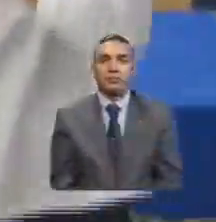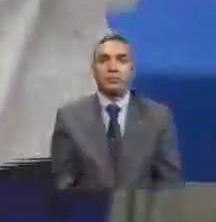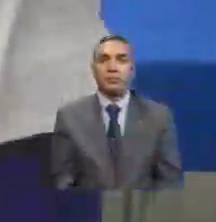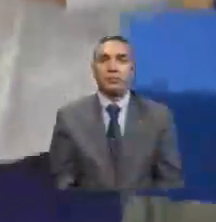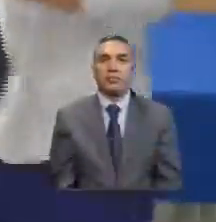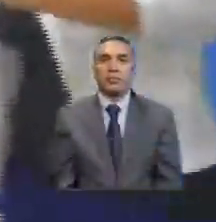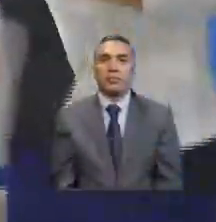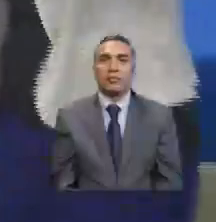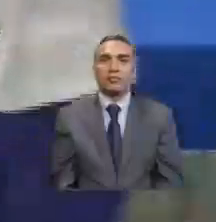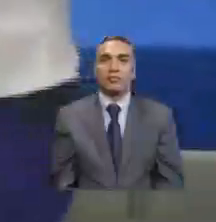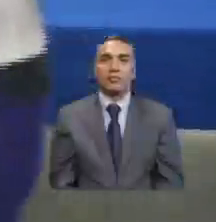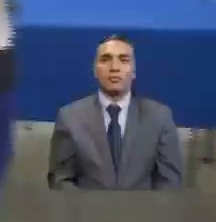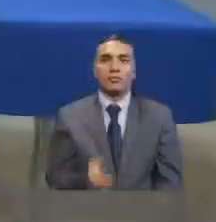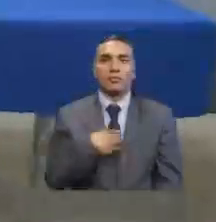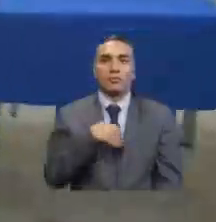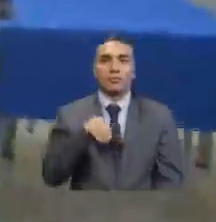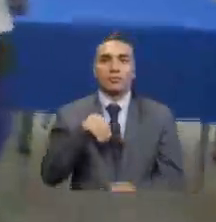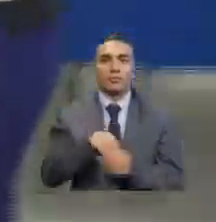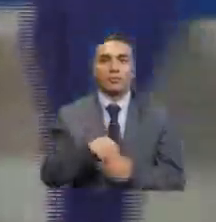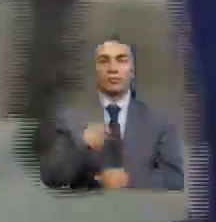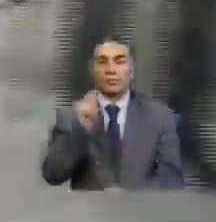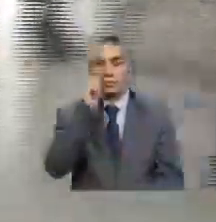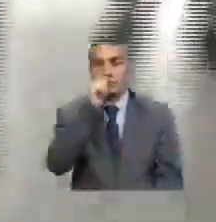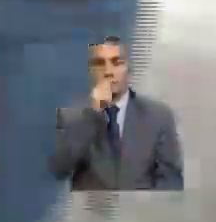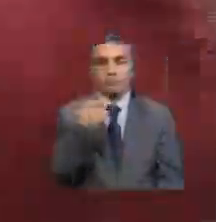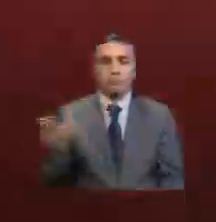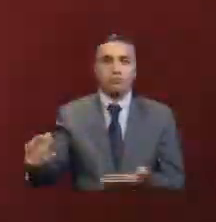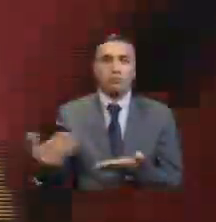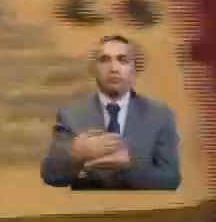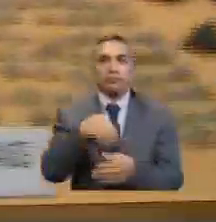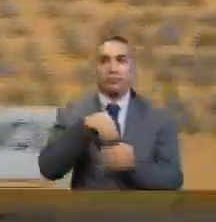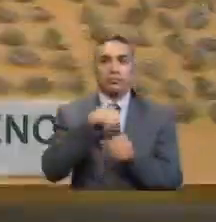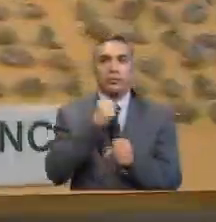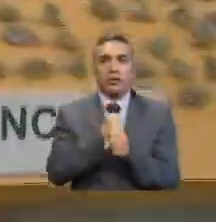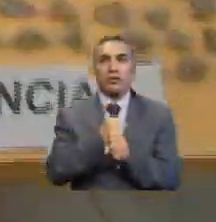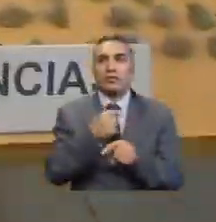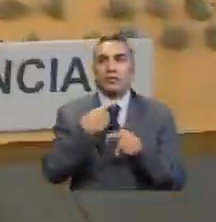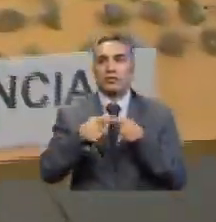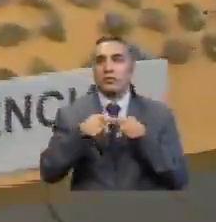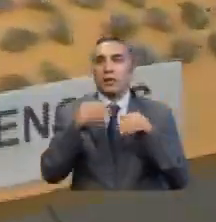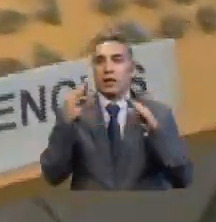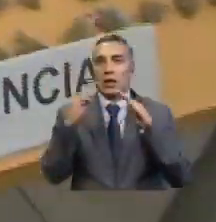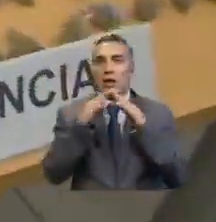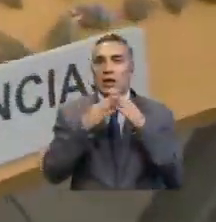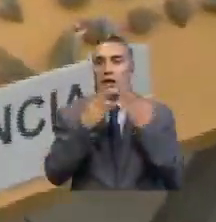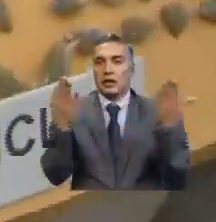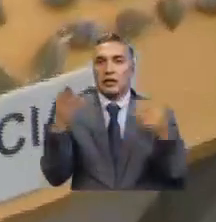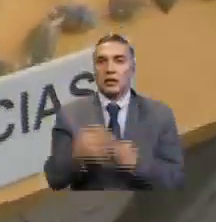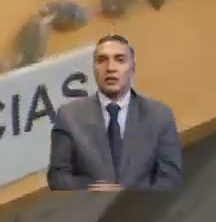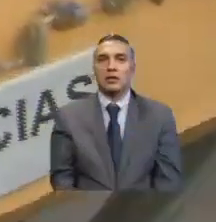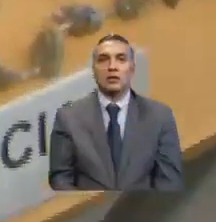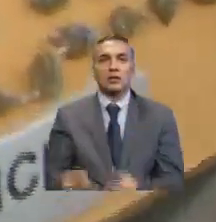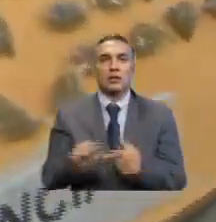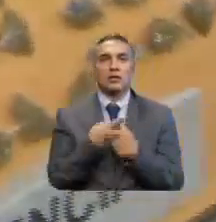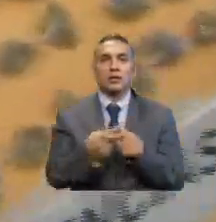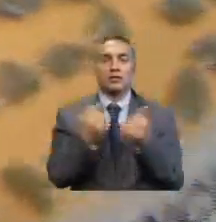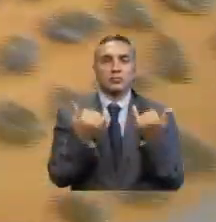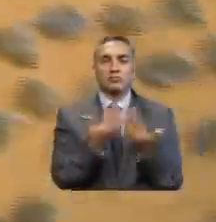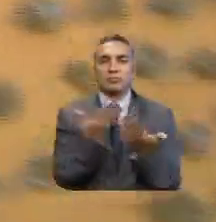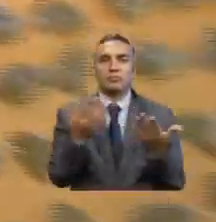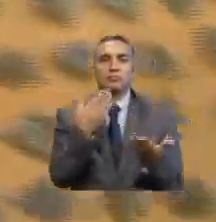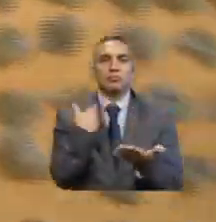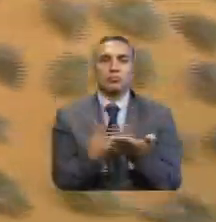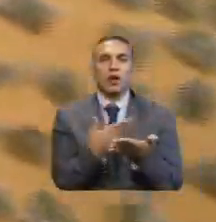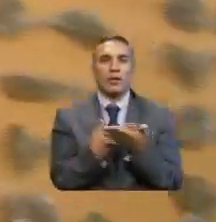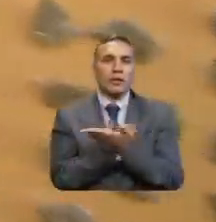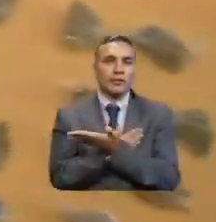las dosis que han sido aprendidas dentro de este operativo en diferentes domicilios, lo que nos pone en